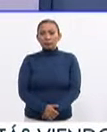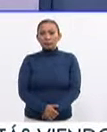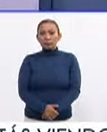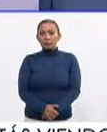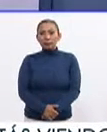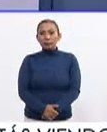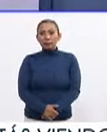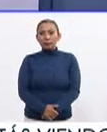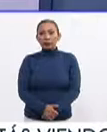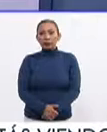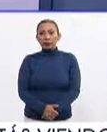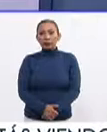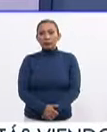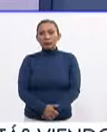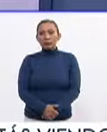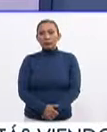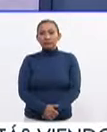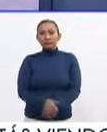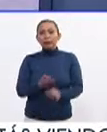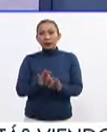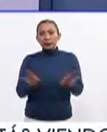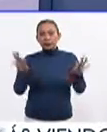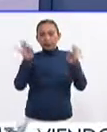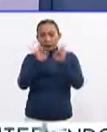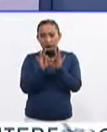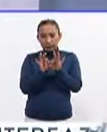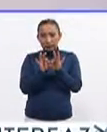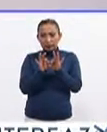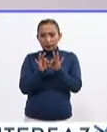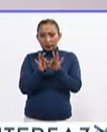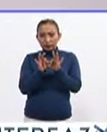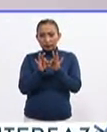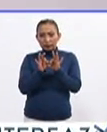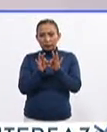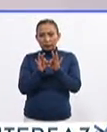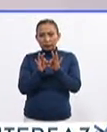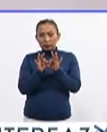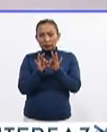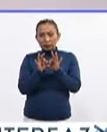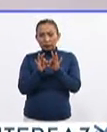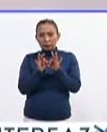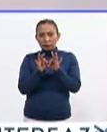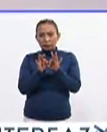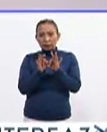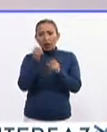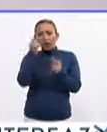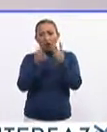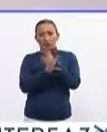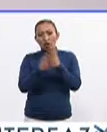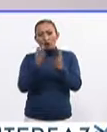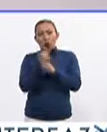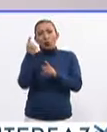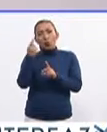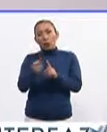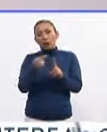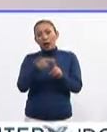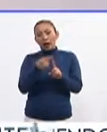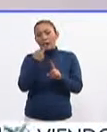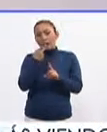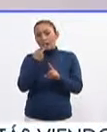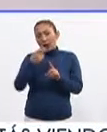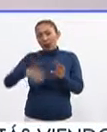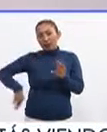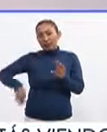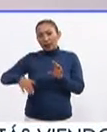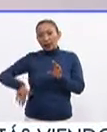Es importante que tomemos conciencia de varios puntos. Uno de los importantes, y lo hablábamos en